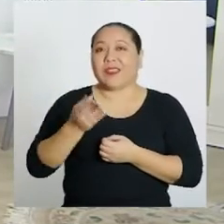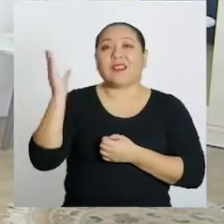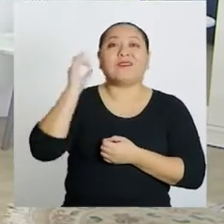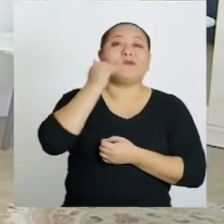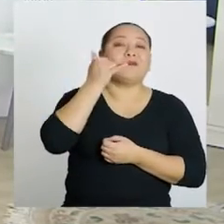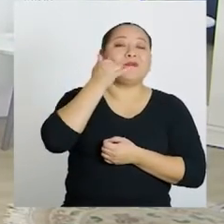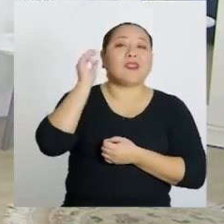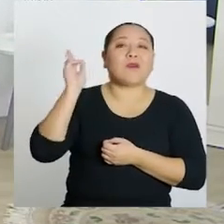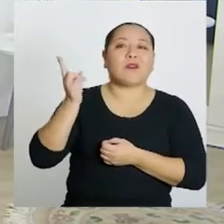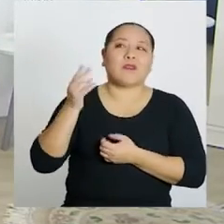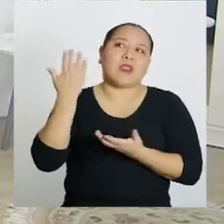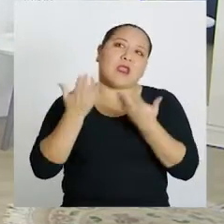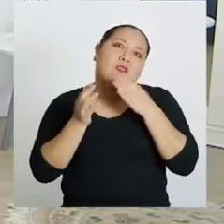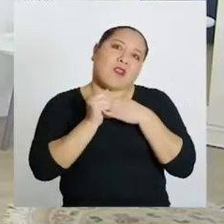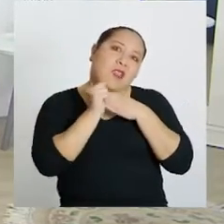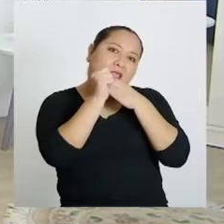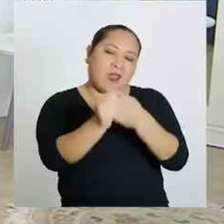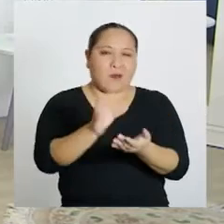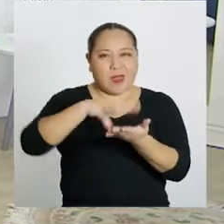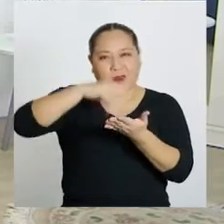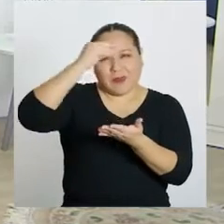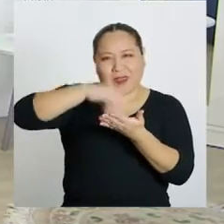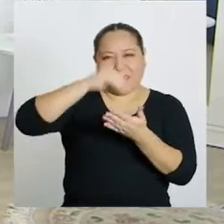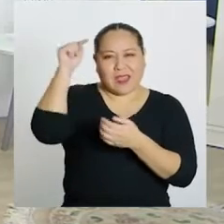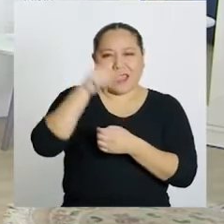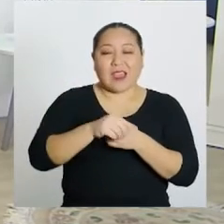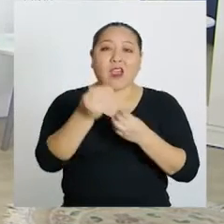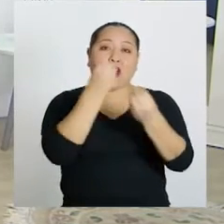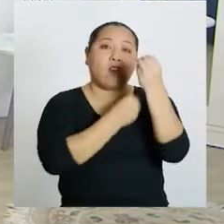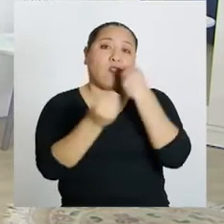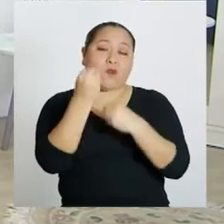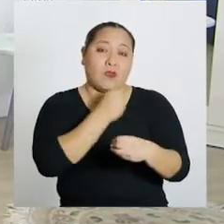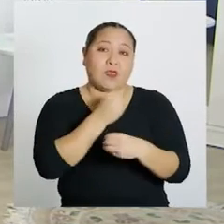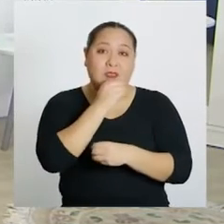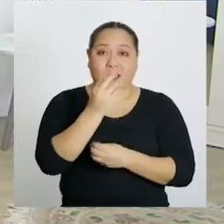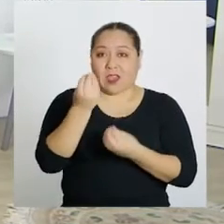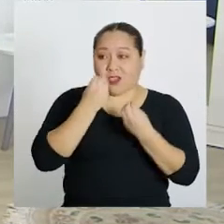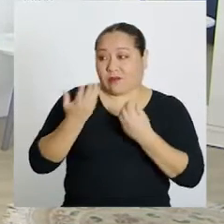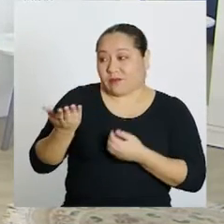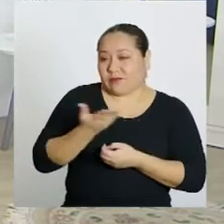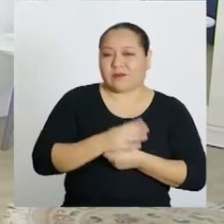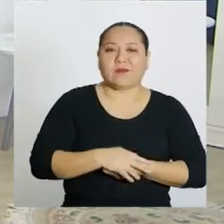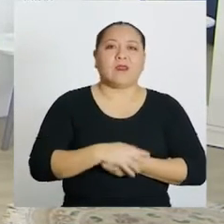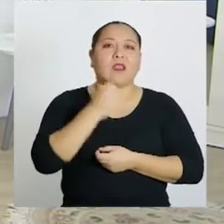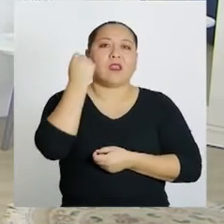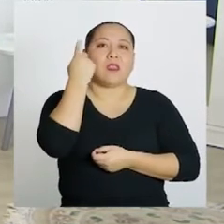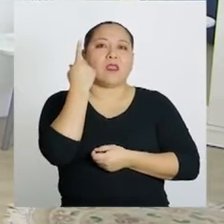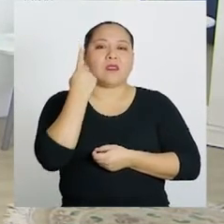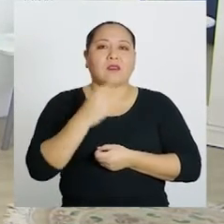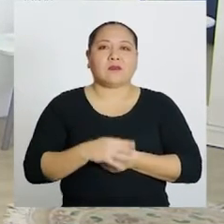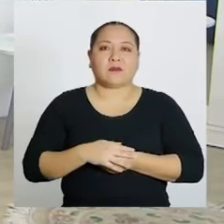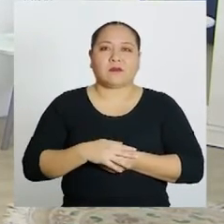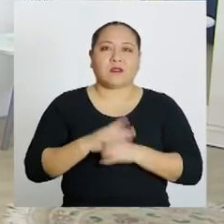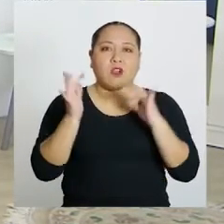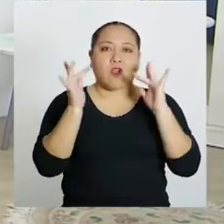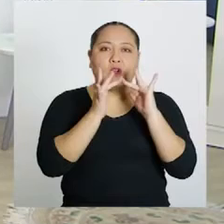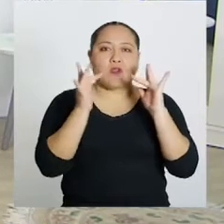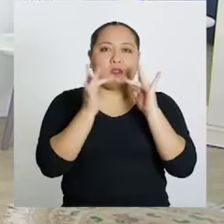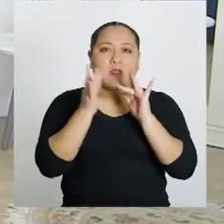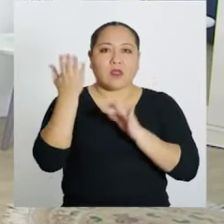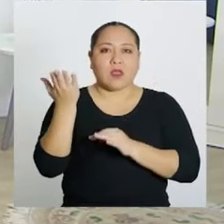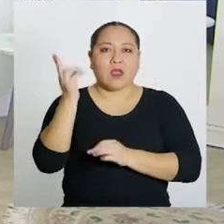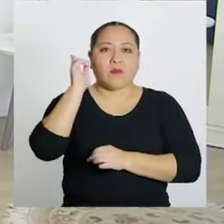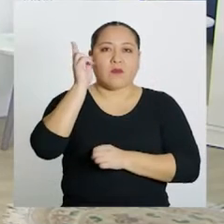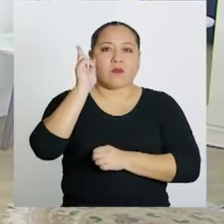profesora, a ver si puede ser nuestra guía para aprender más acerca de los alimentos que consumimos. Entendido.